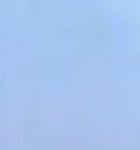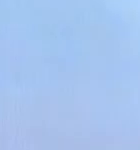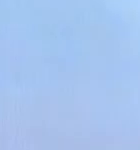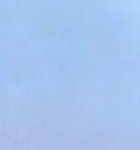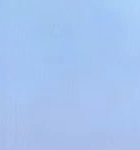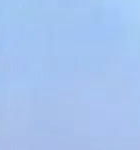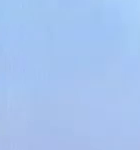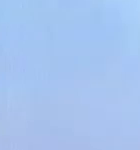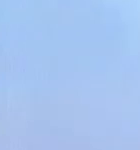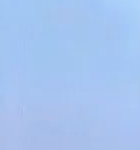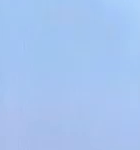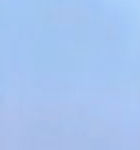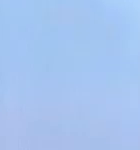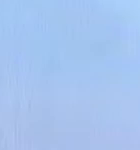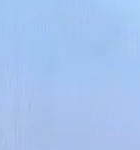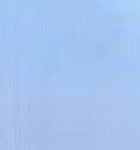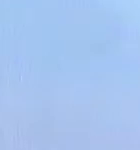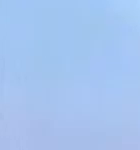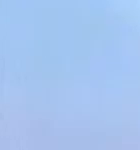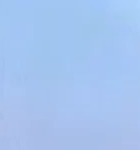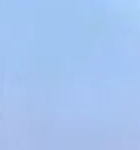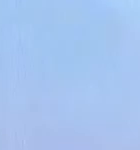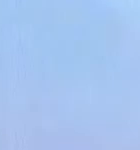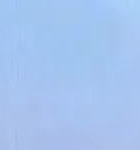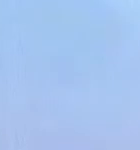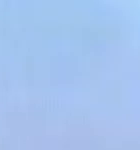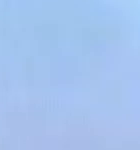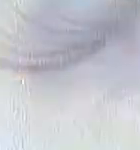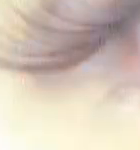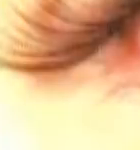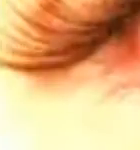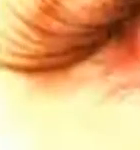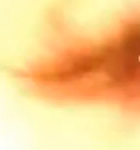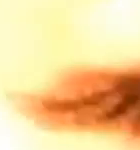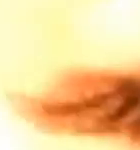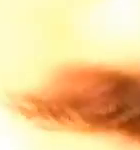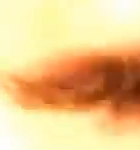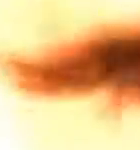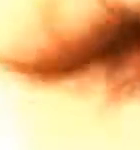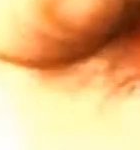para la enfermedad vascular. Basulati.